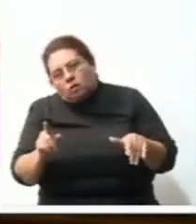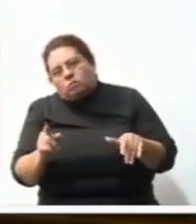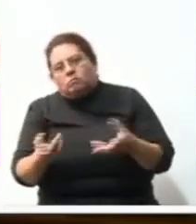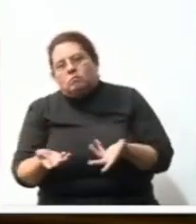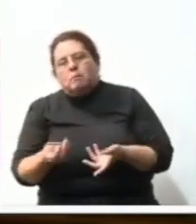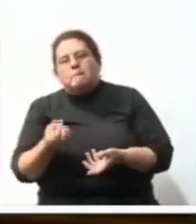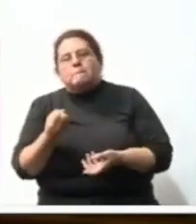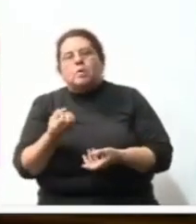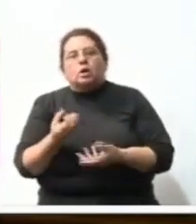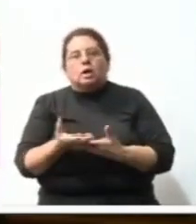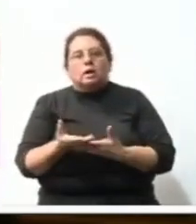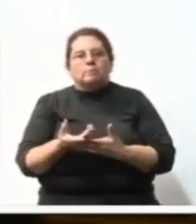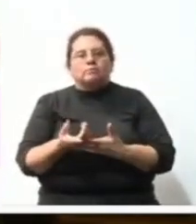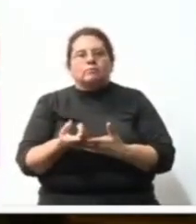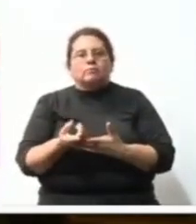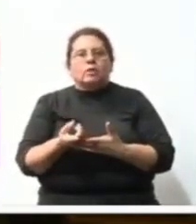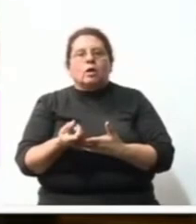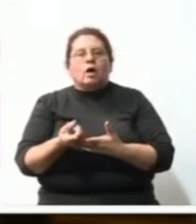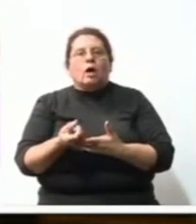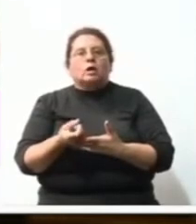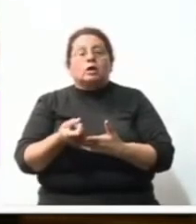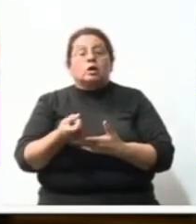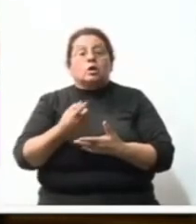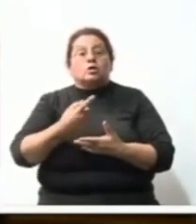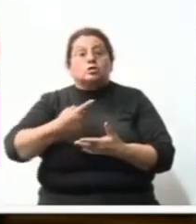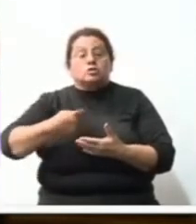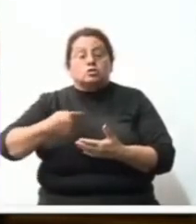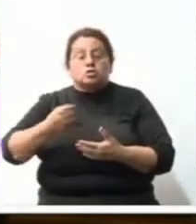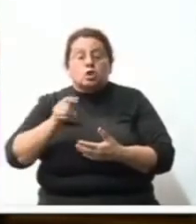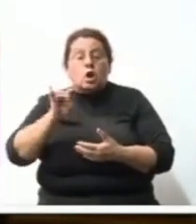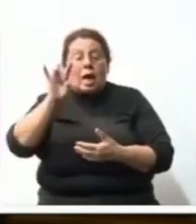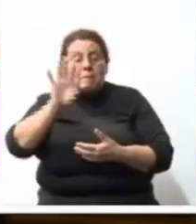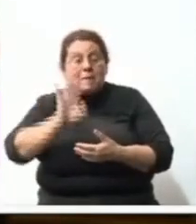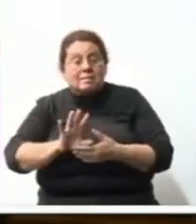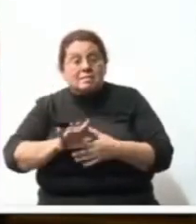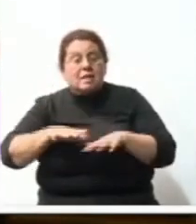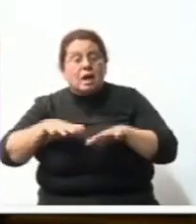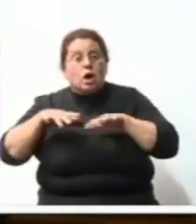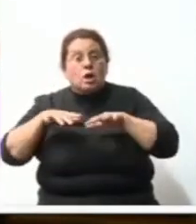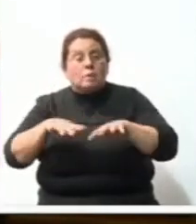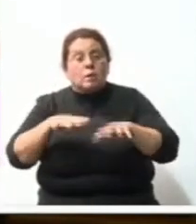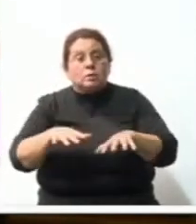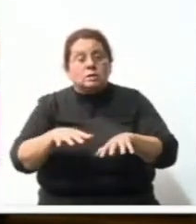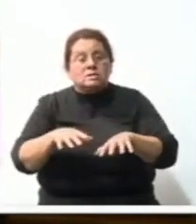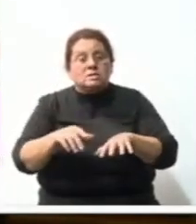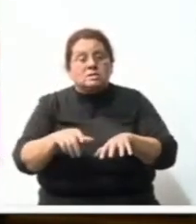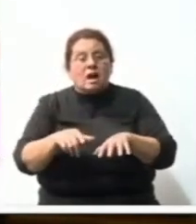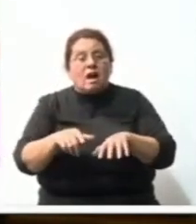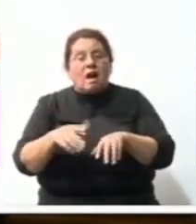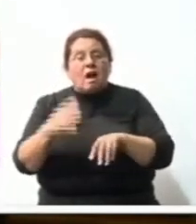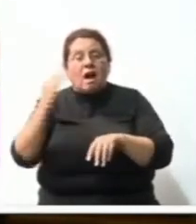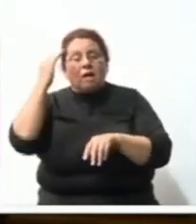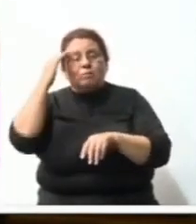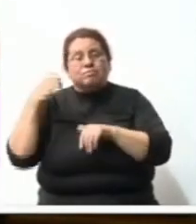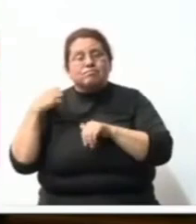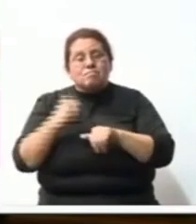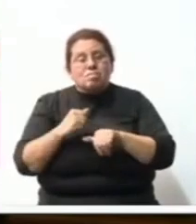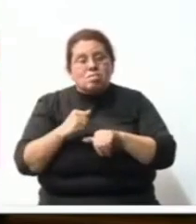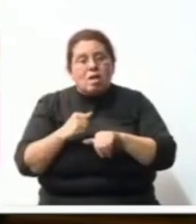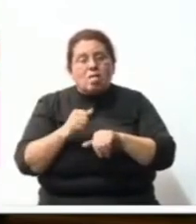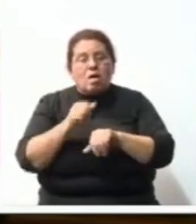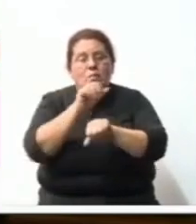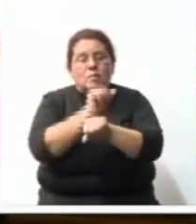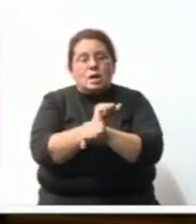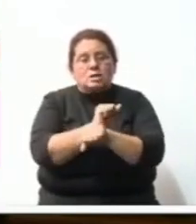no solo con la movilización pudimos encarcelar a los genocidas solo con la movilización podemos tirar abajo el dos por uno